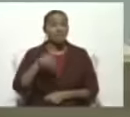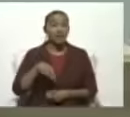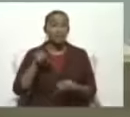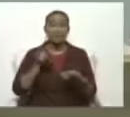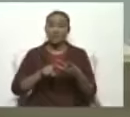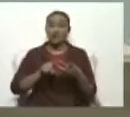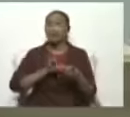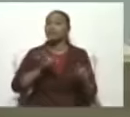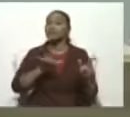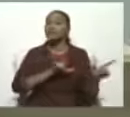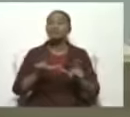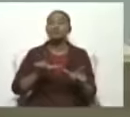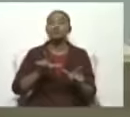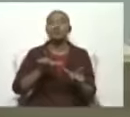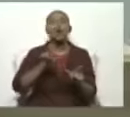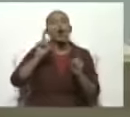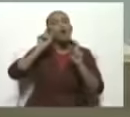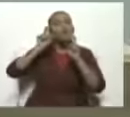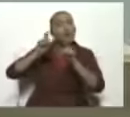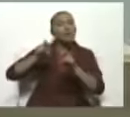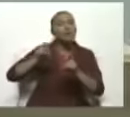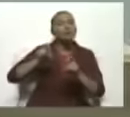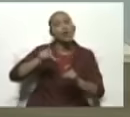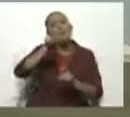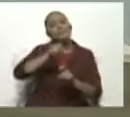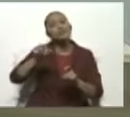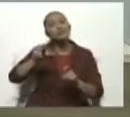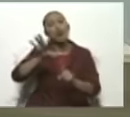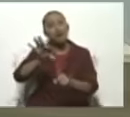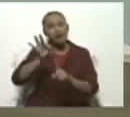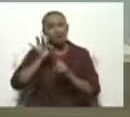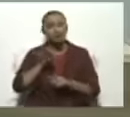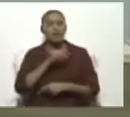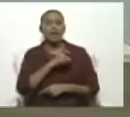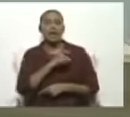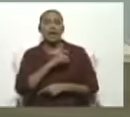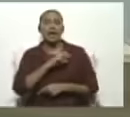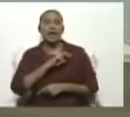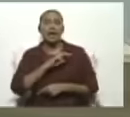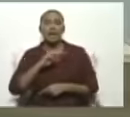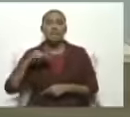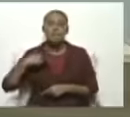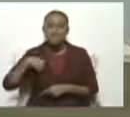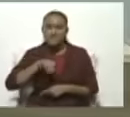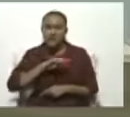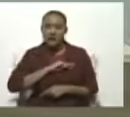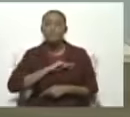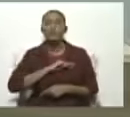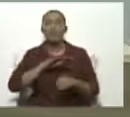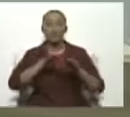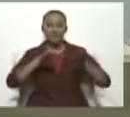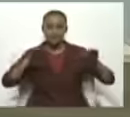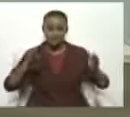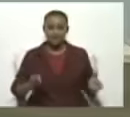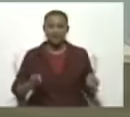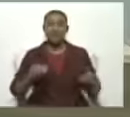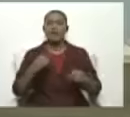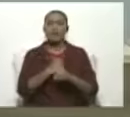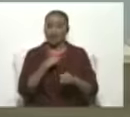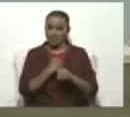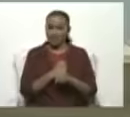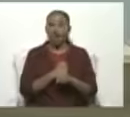fueron seleccionados para cumplir con el servicio electoral tal como lo establece la Ley Orgánica de Procesos